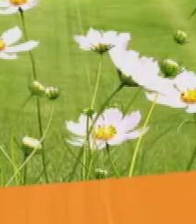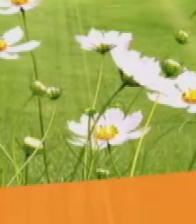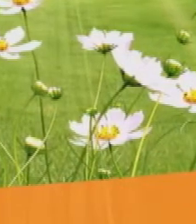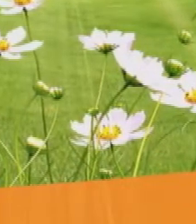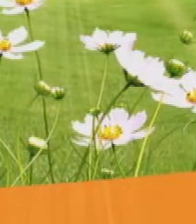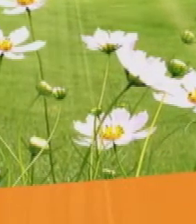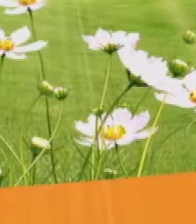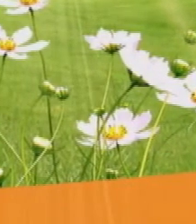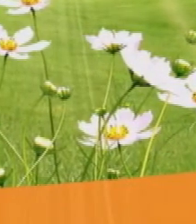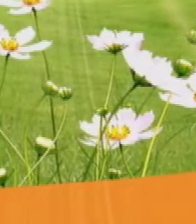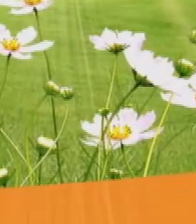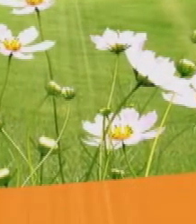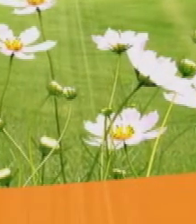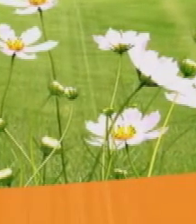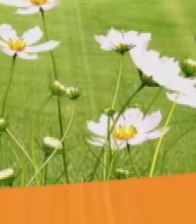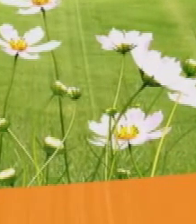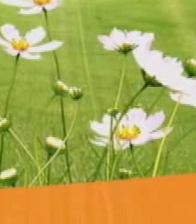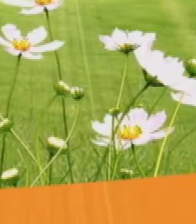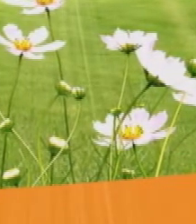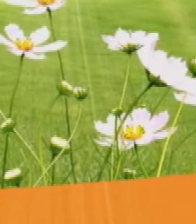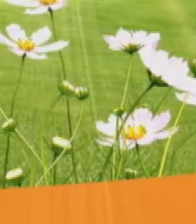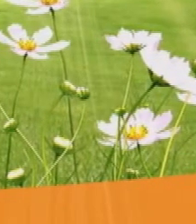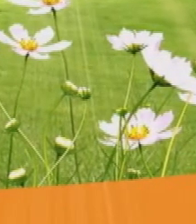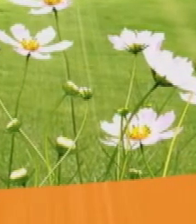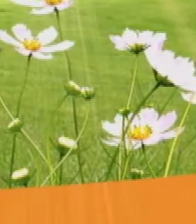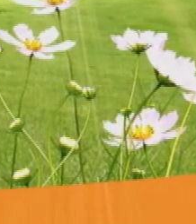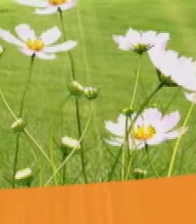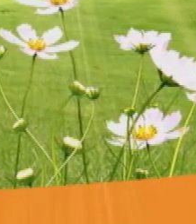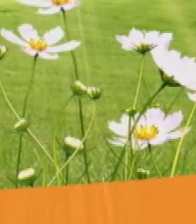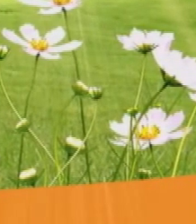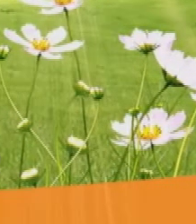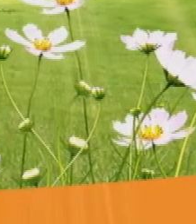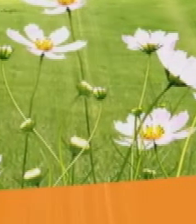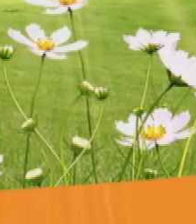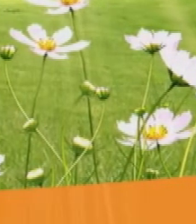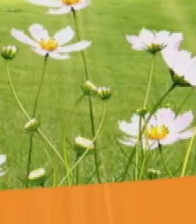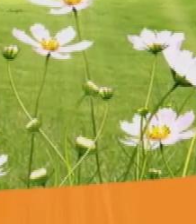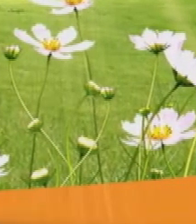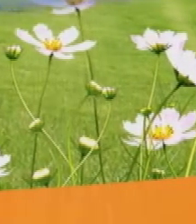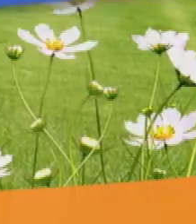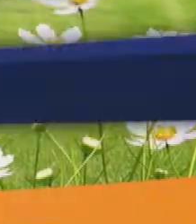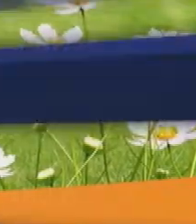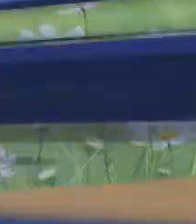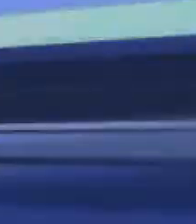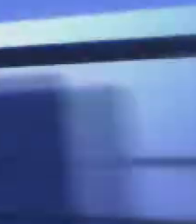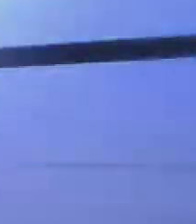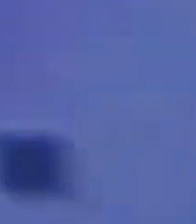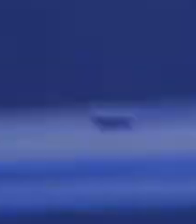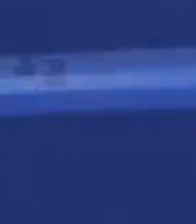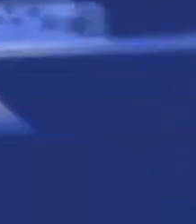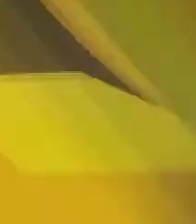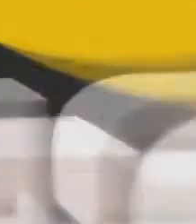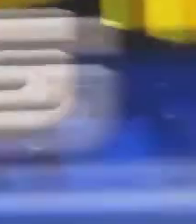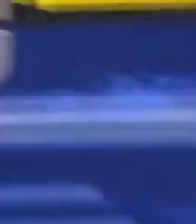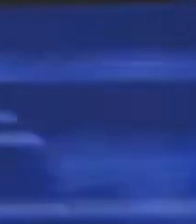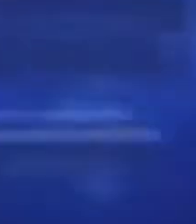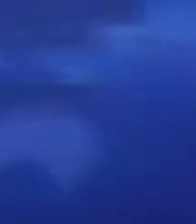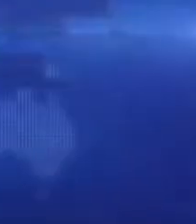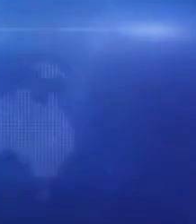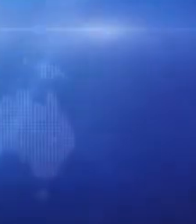patrocinio de Barsol Ecológico, Barsol Aroma Delicias, líder en limpieza. Enlace Noticias, el noticiero que usted quiere ver.